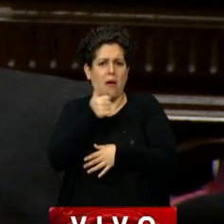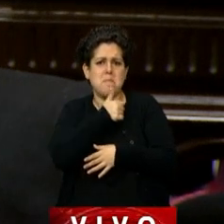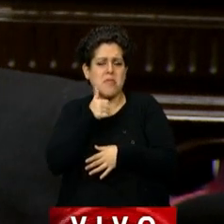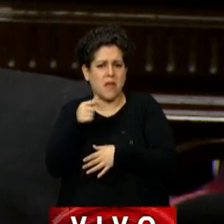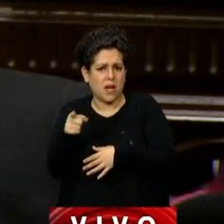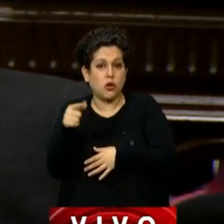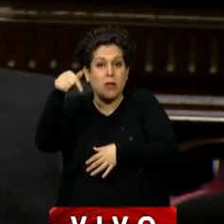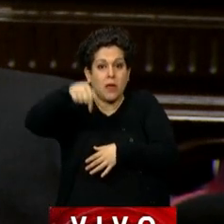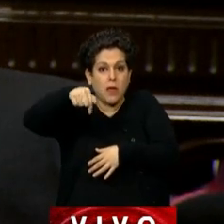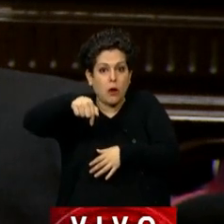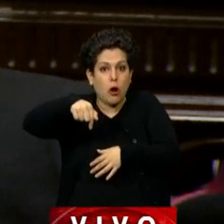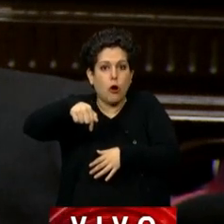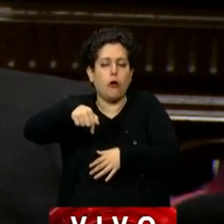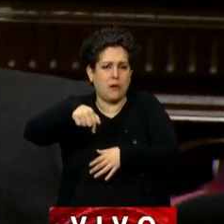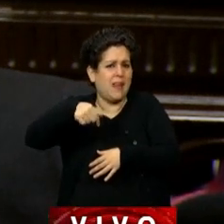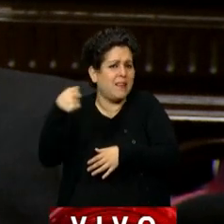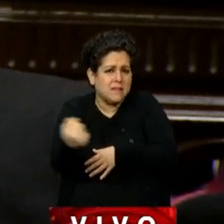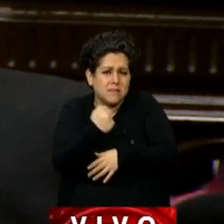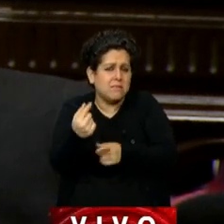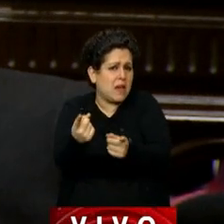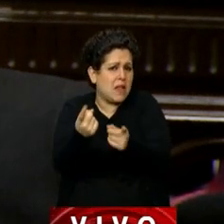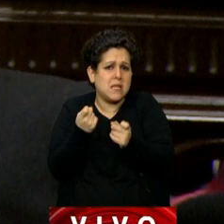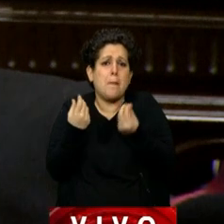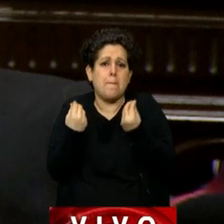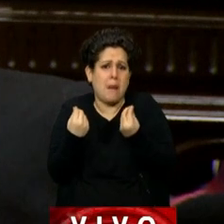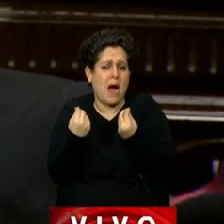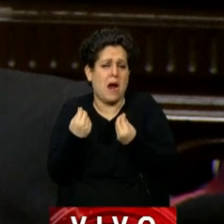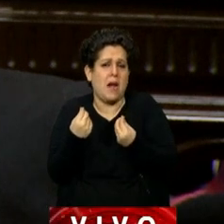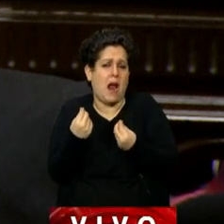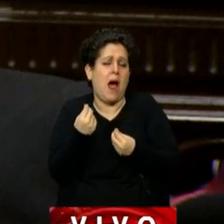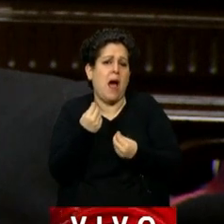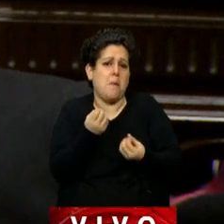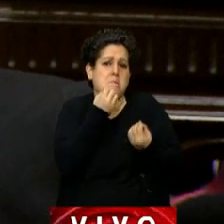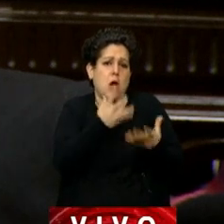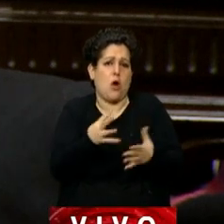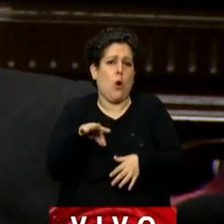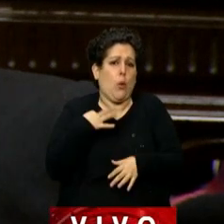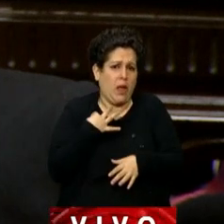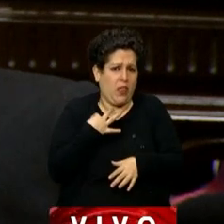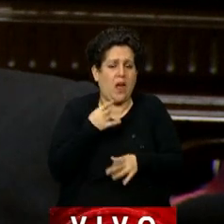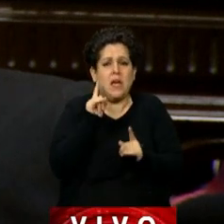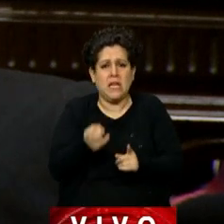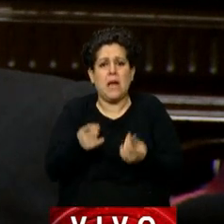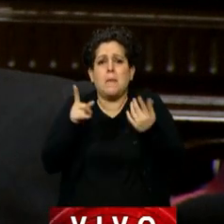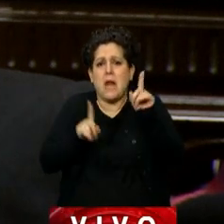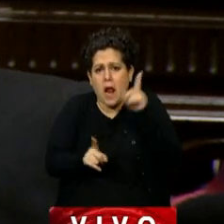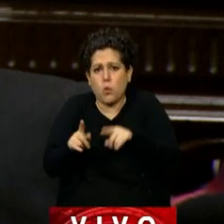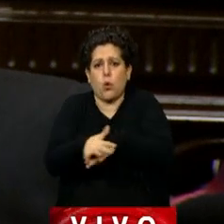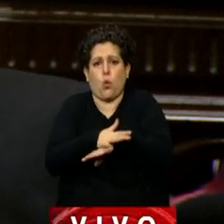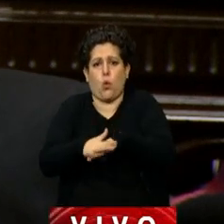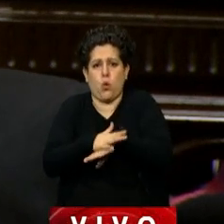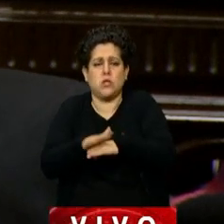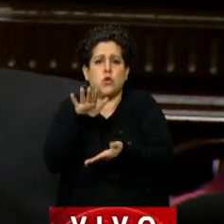medicación que hoy es vital para la sobrevida y en algunos casos para la curación